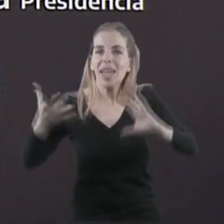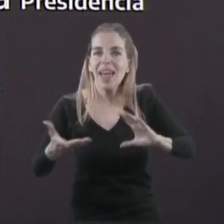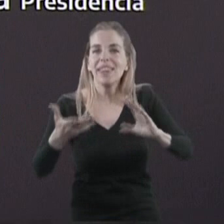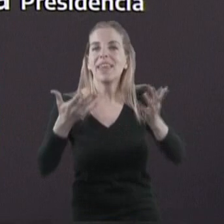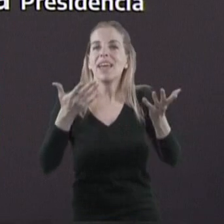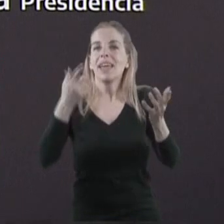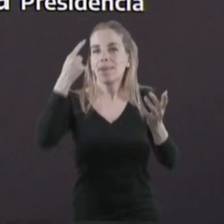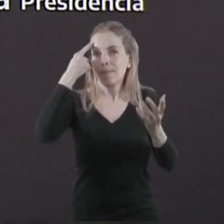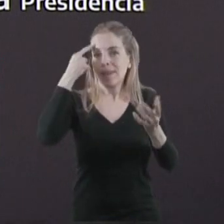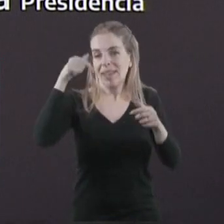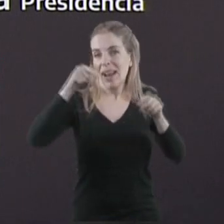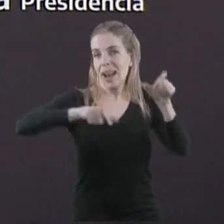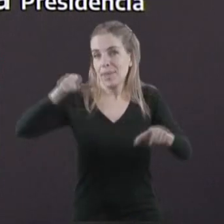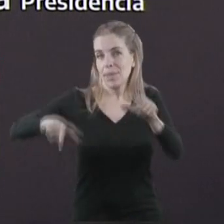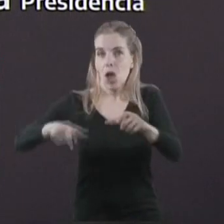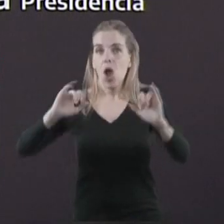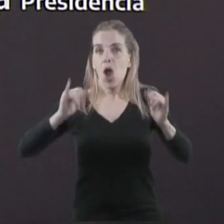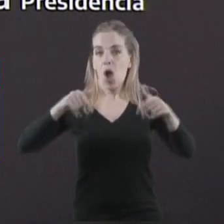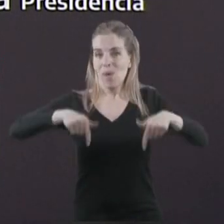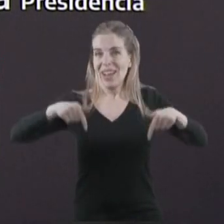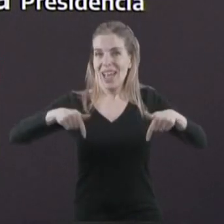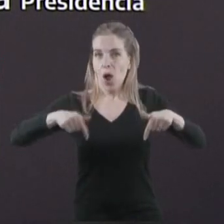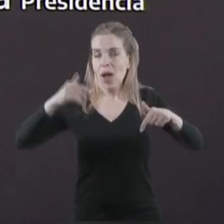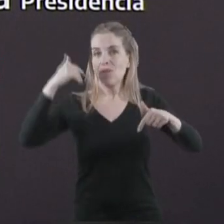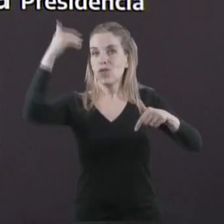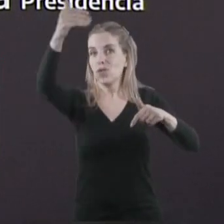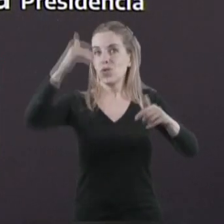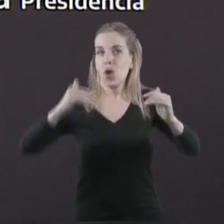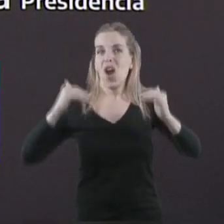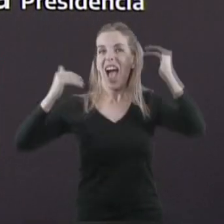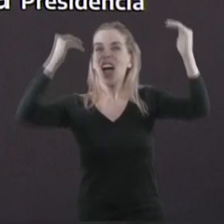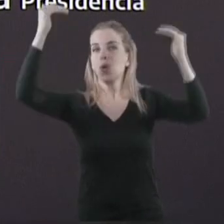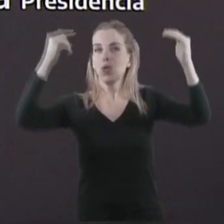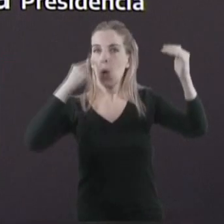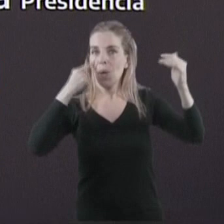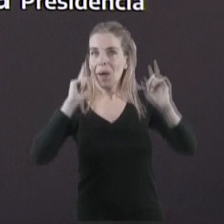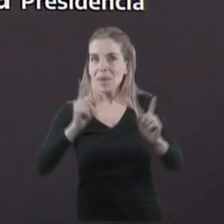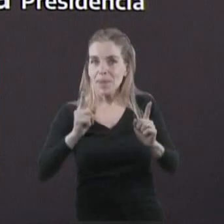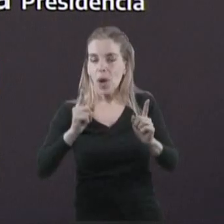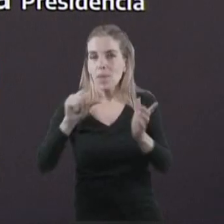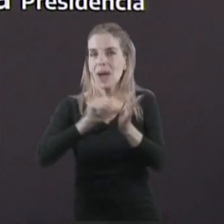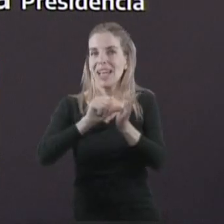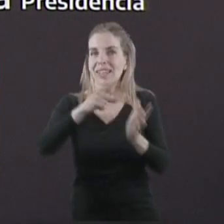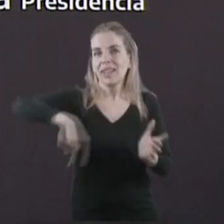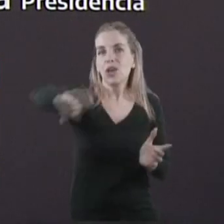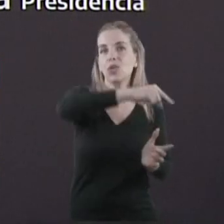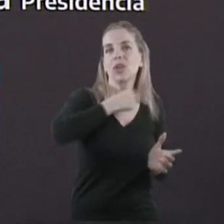nuestros jóvenes vivan en ese país que buscamos construir.